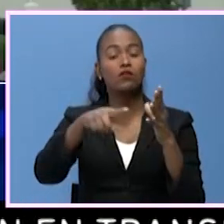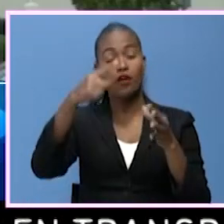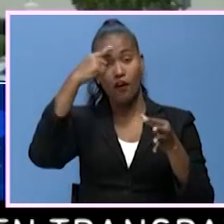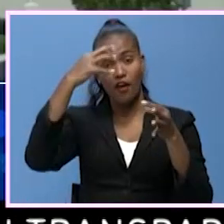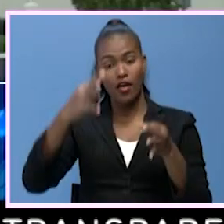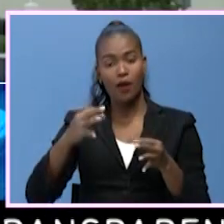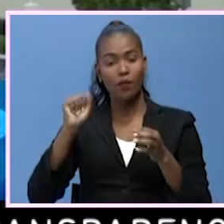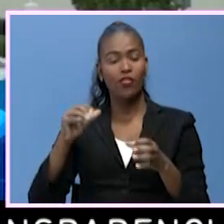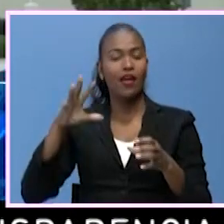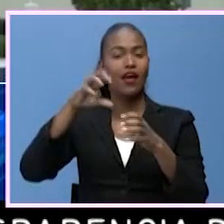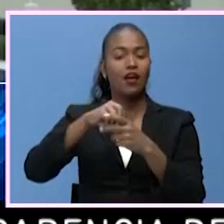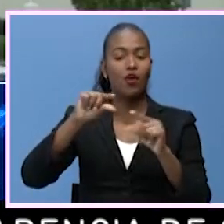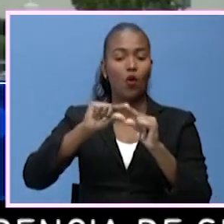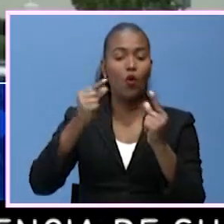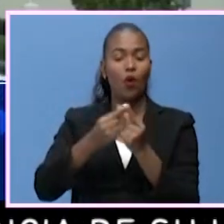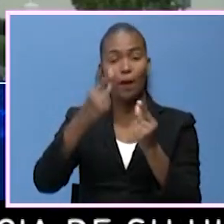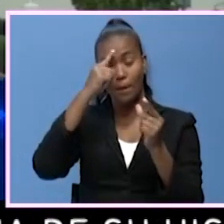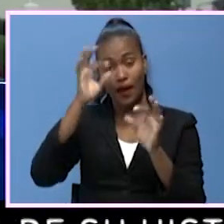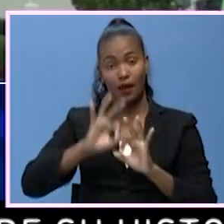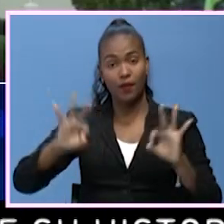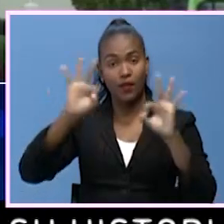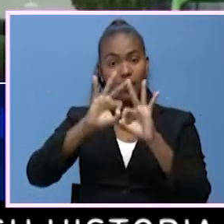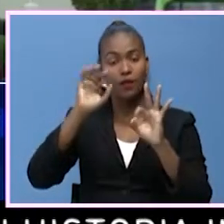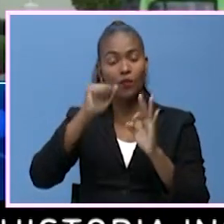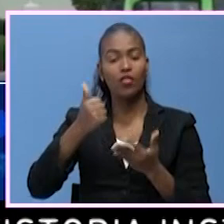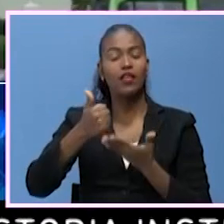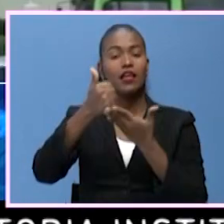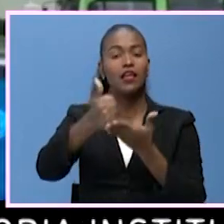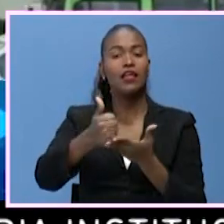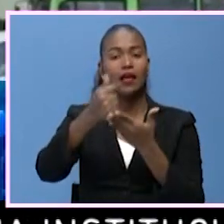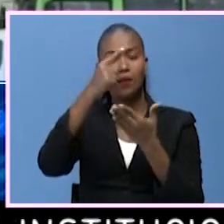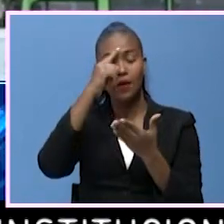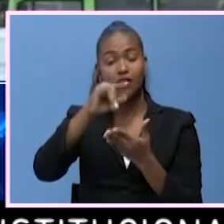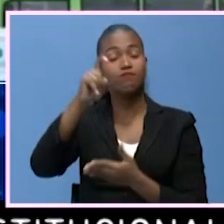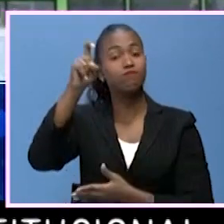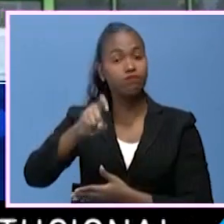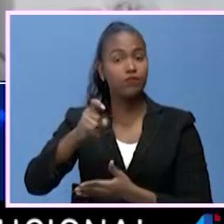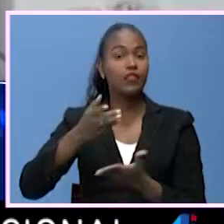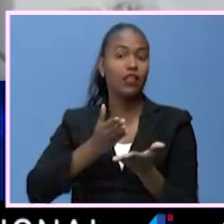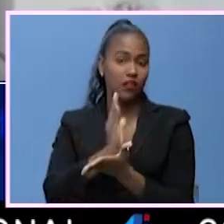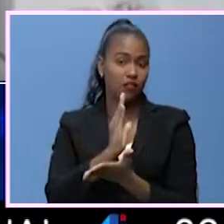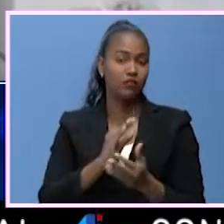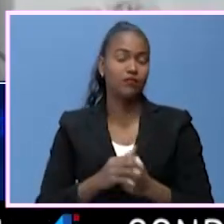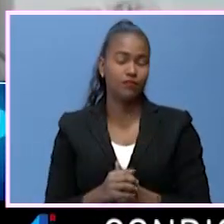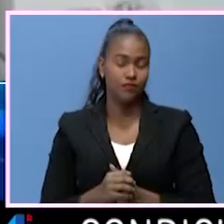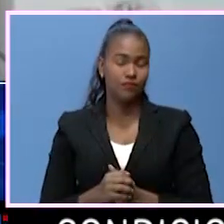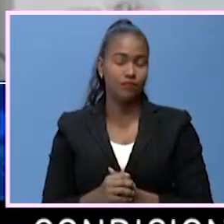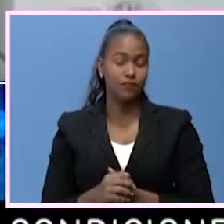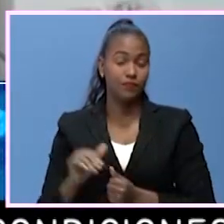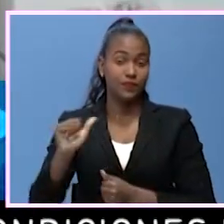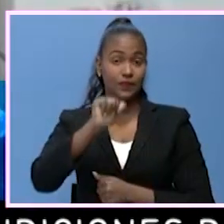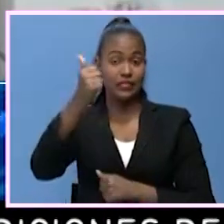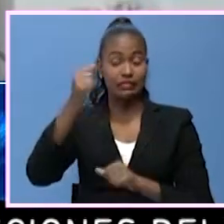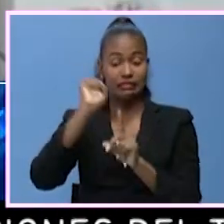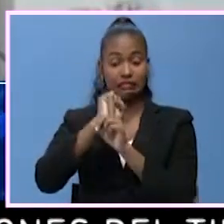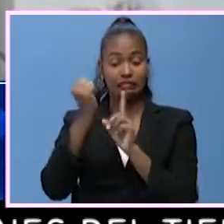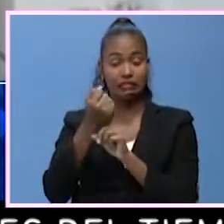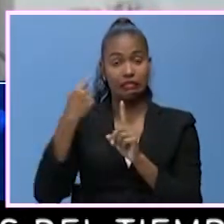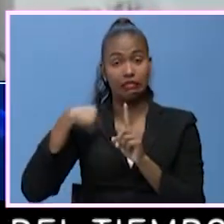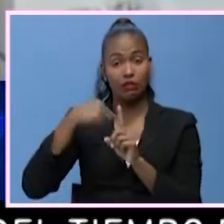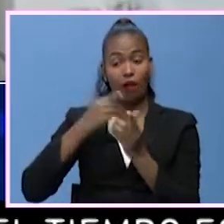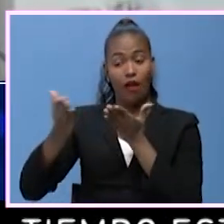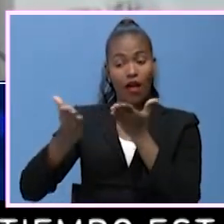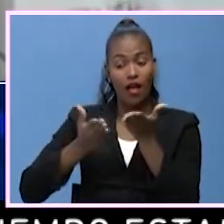decisiones incorporen un club de importancia que les erige en una fuente obligatoria de derecho. En otros momentos hemos sostenido